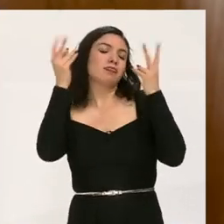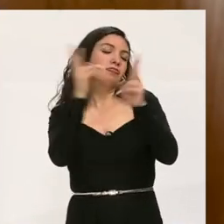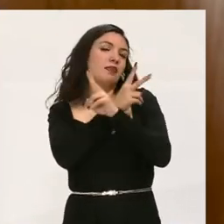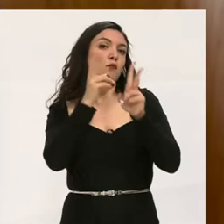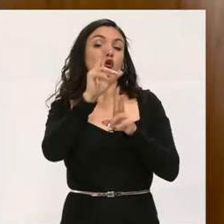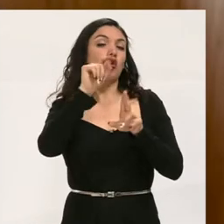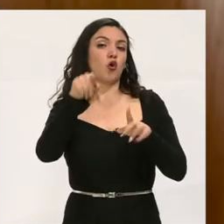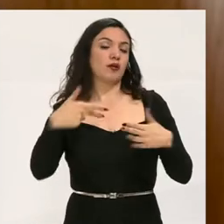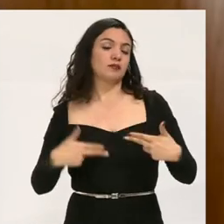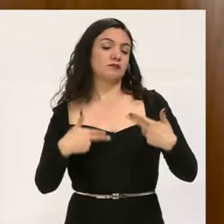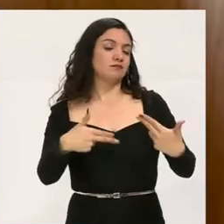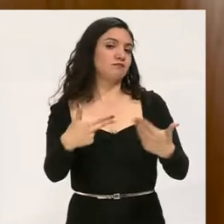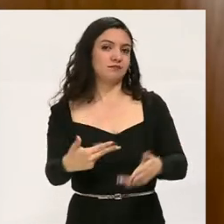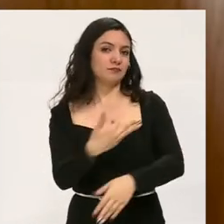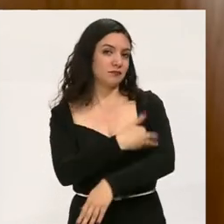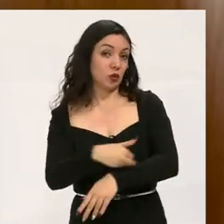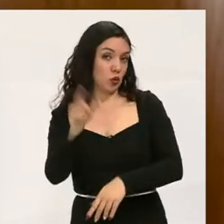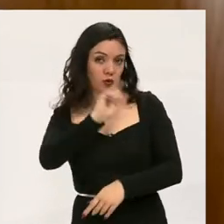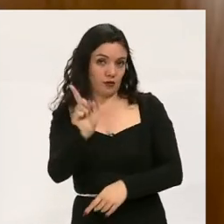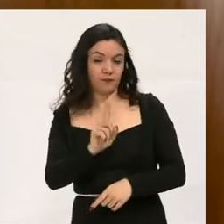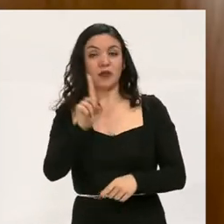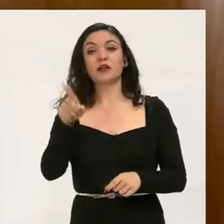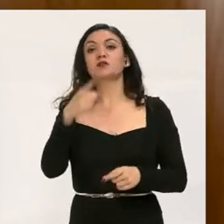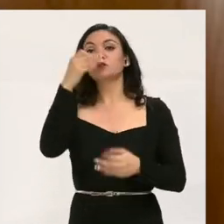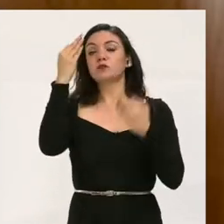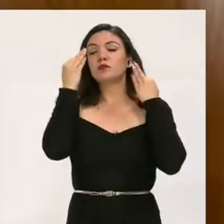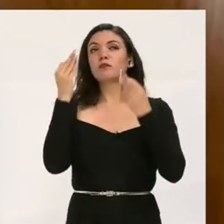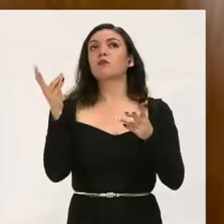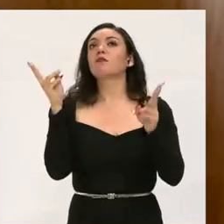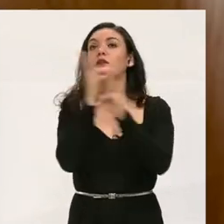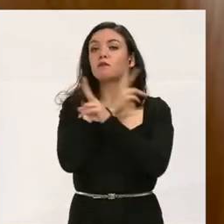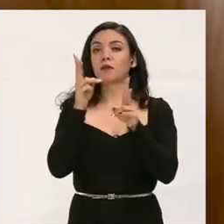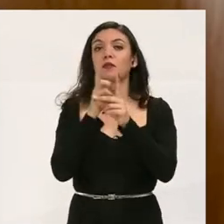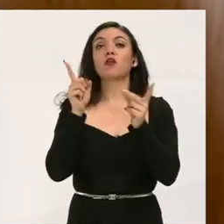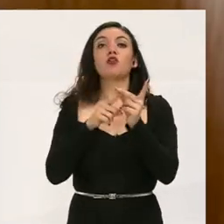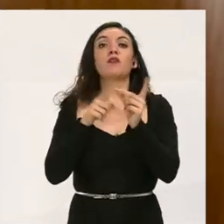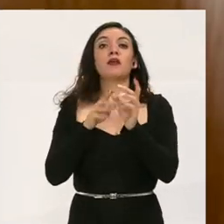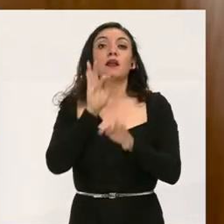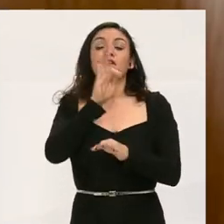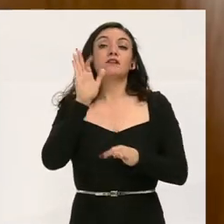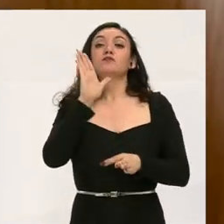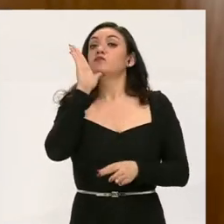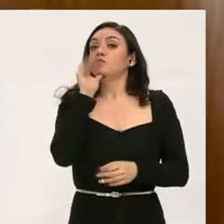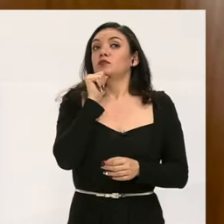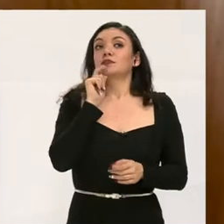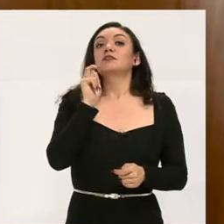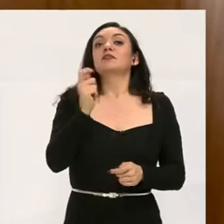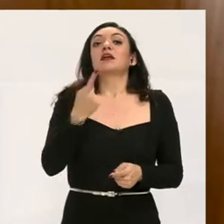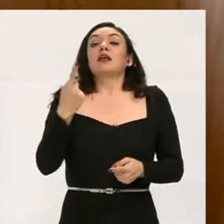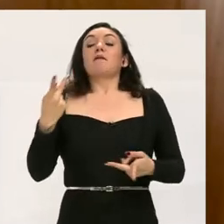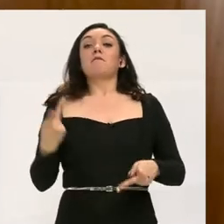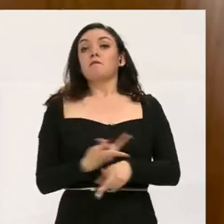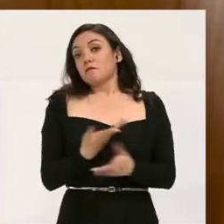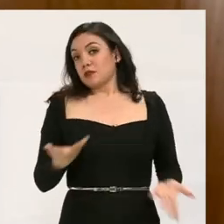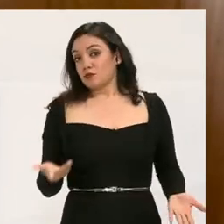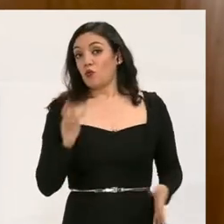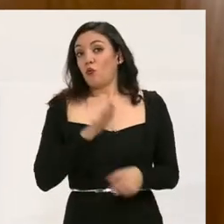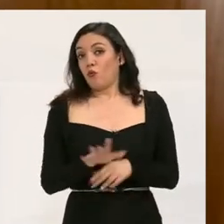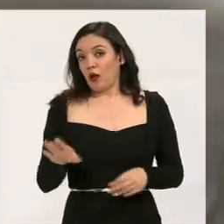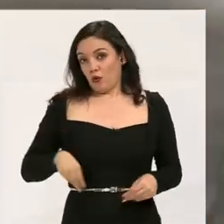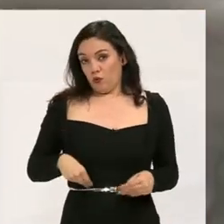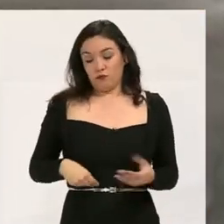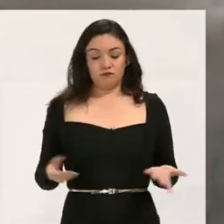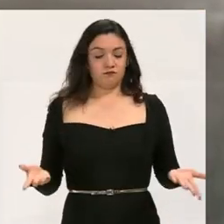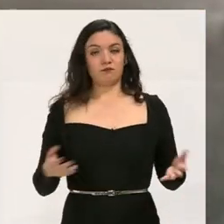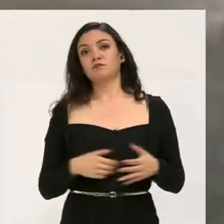ambiental, no es genético, es un factor ambiental que, bueno, a la fecha no podemos determinar qué pudiese ser.